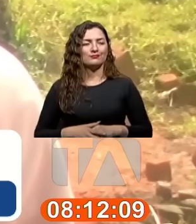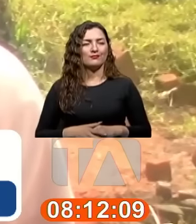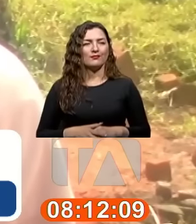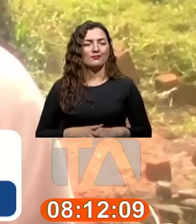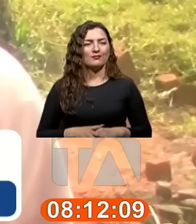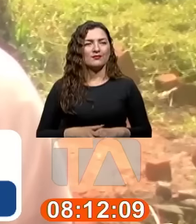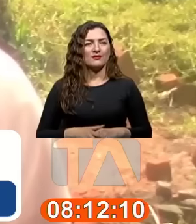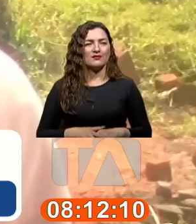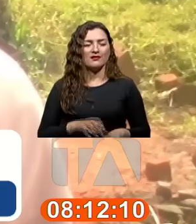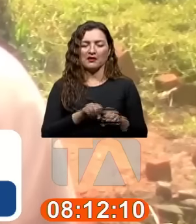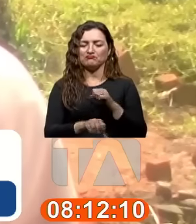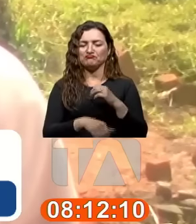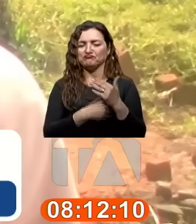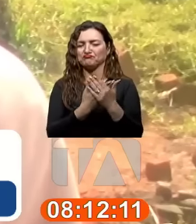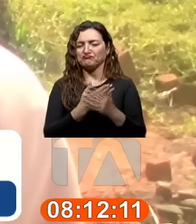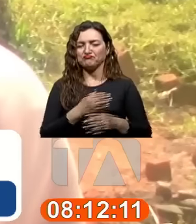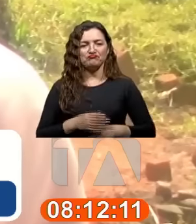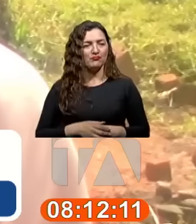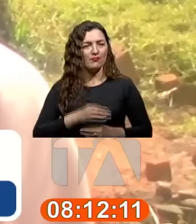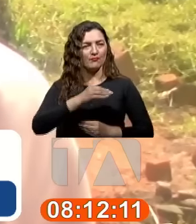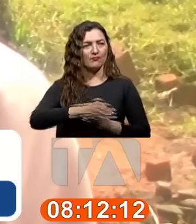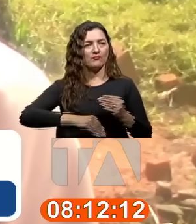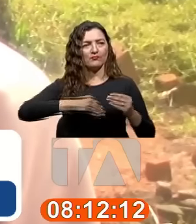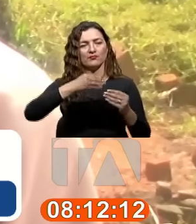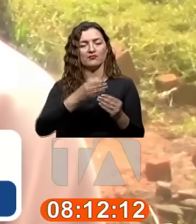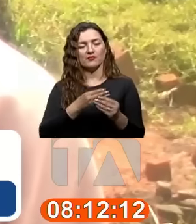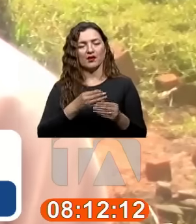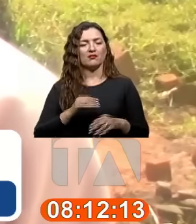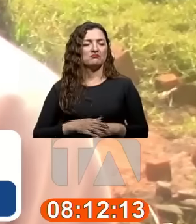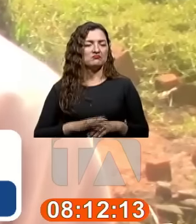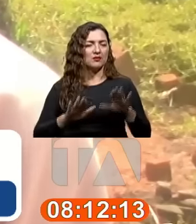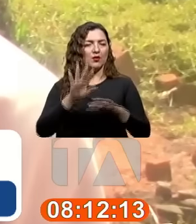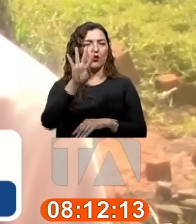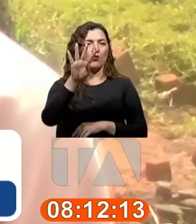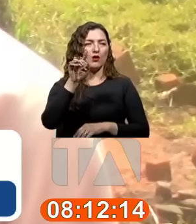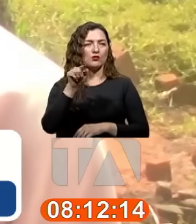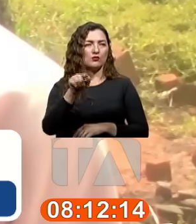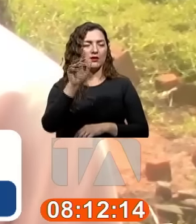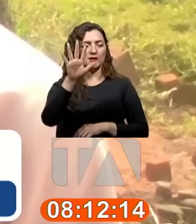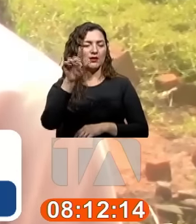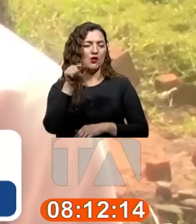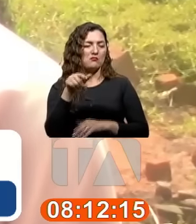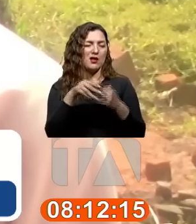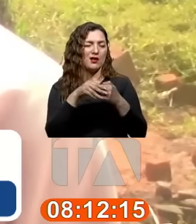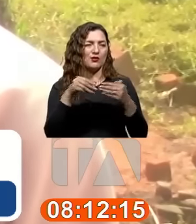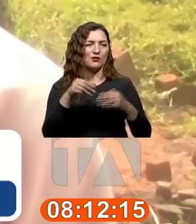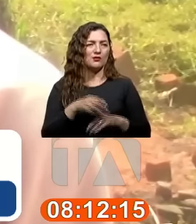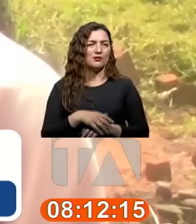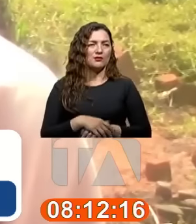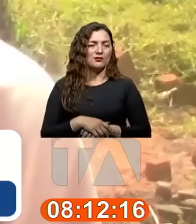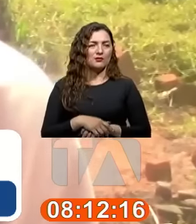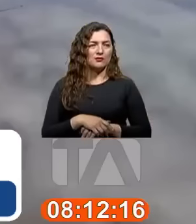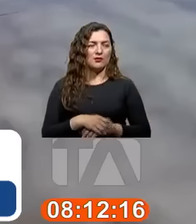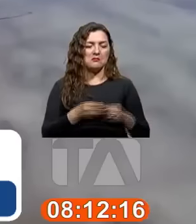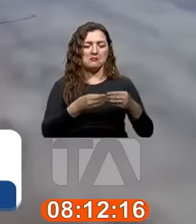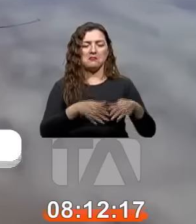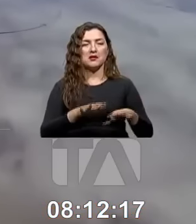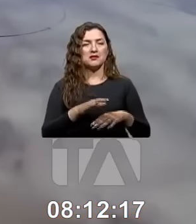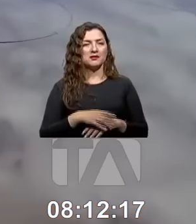se cayó totalmente. La inversión sí está de alrededor de 4.000, 5.000 dólares de pérdida.